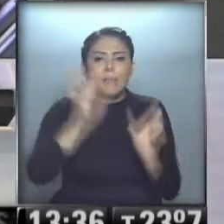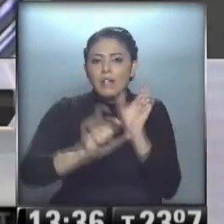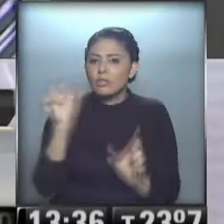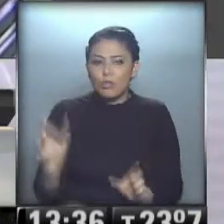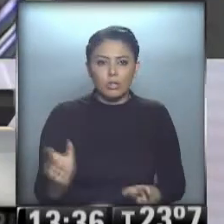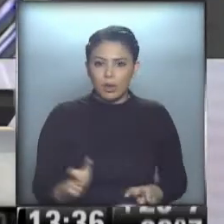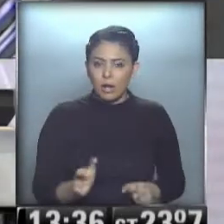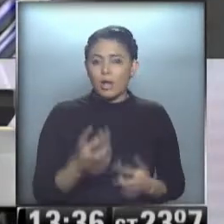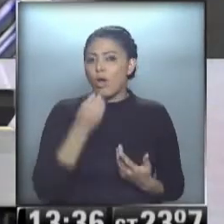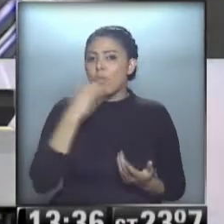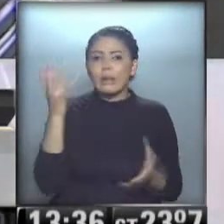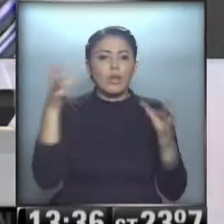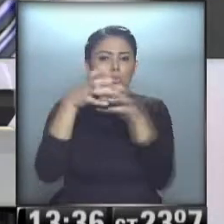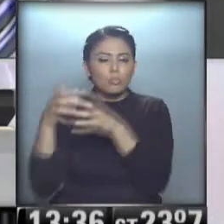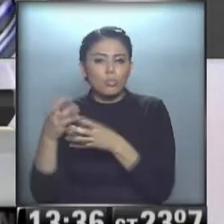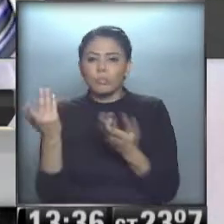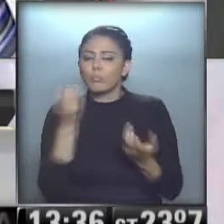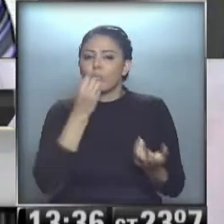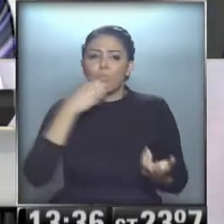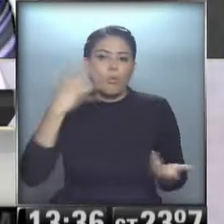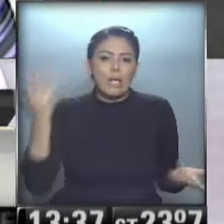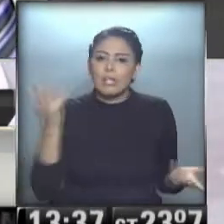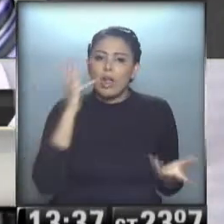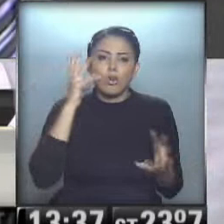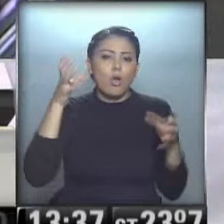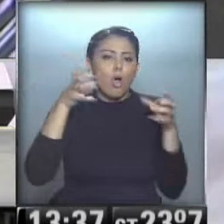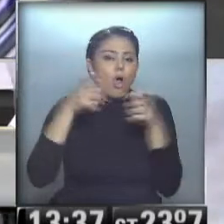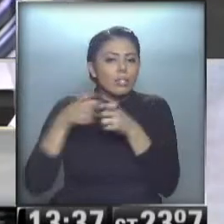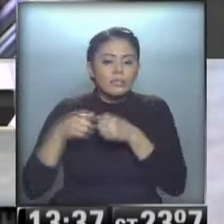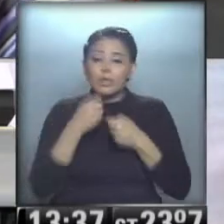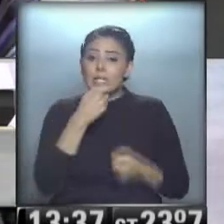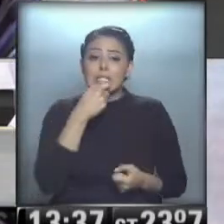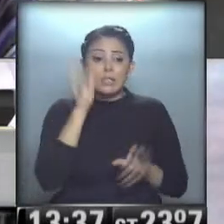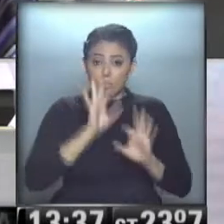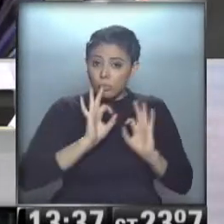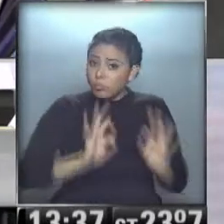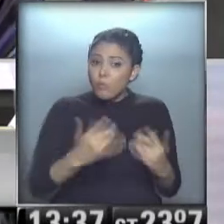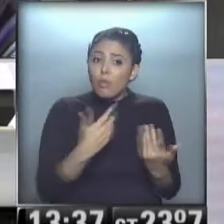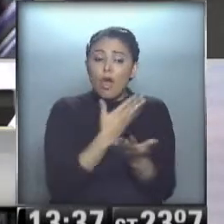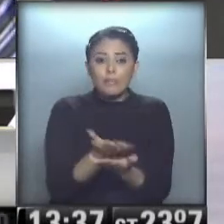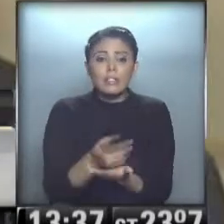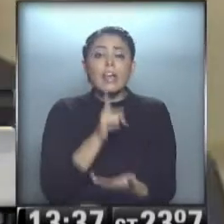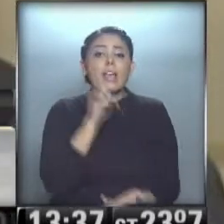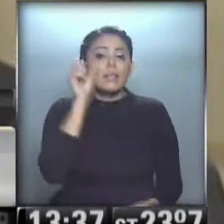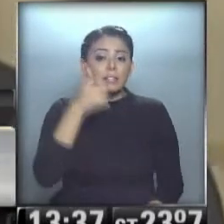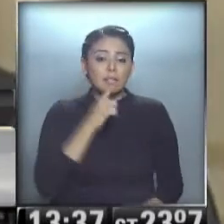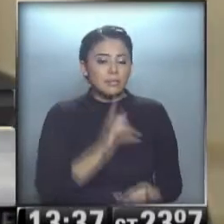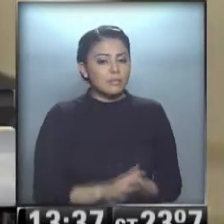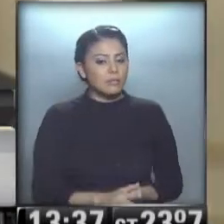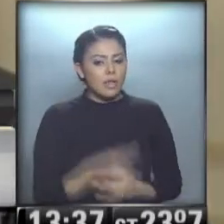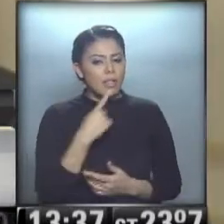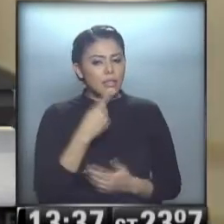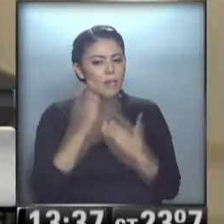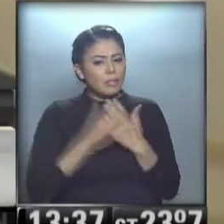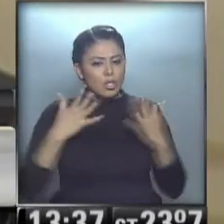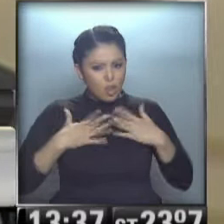cualquier equipo o cualquier organización que tenga las condiciones como para poder ofrecer un testeo el ministerio de